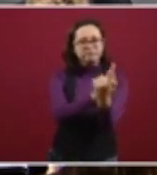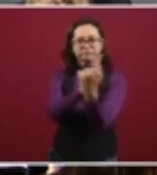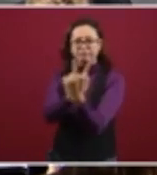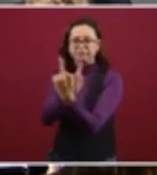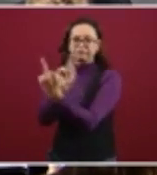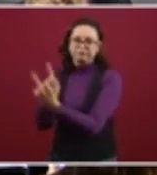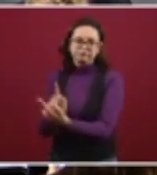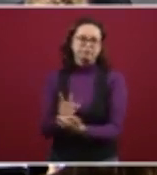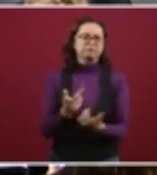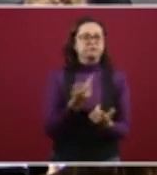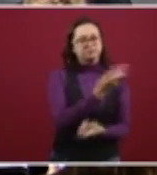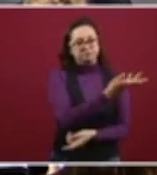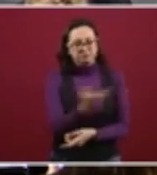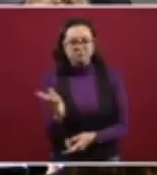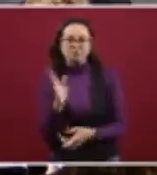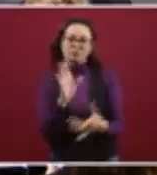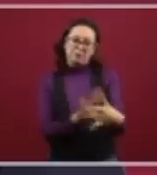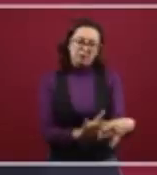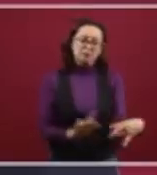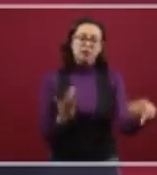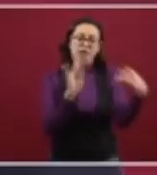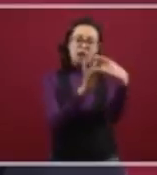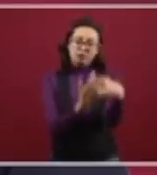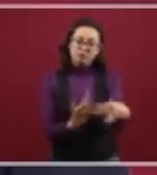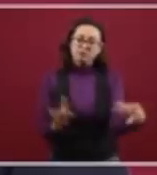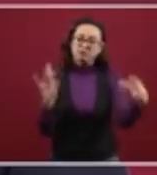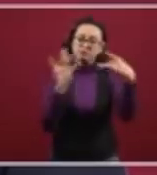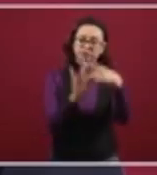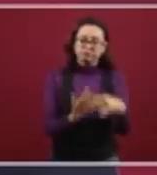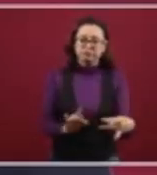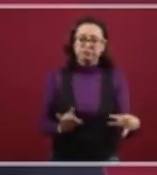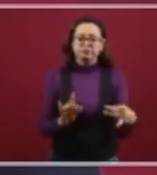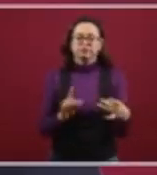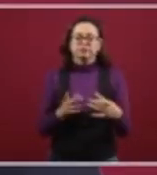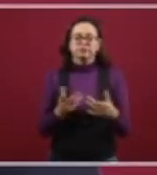soldados, marinos, oficiales, explicándoles